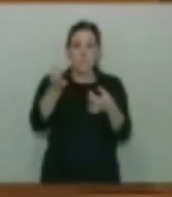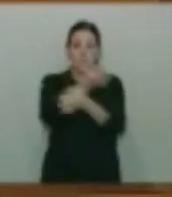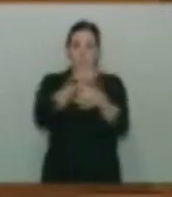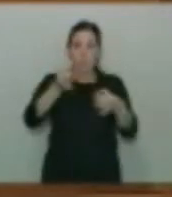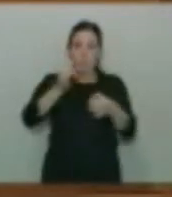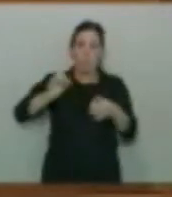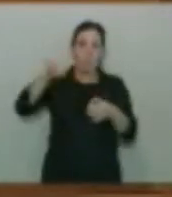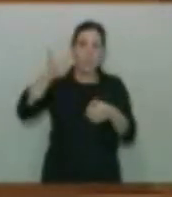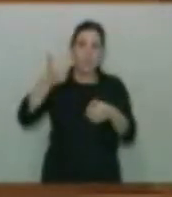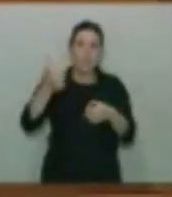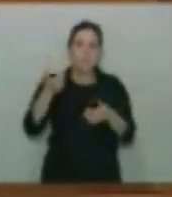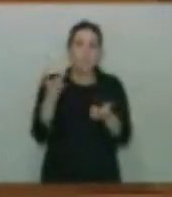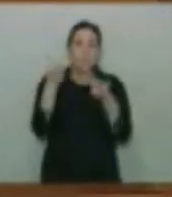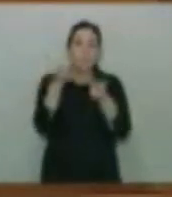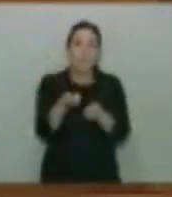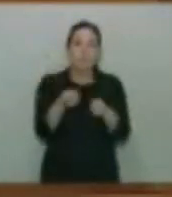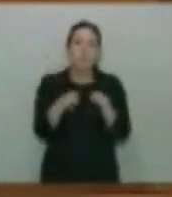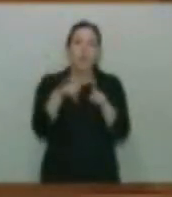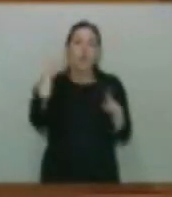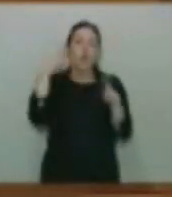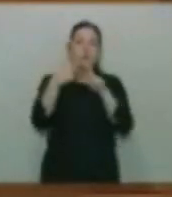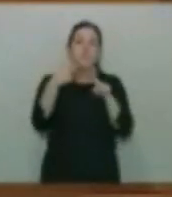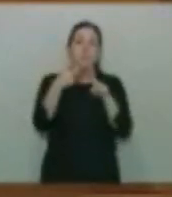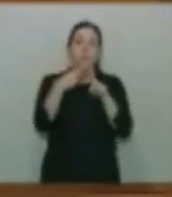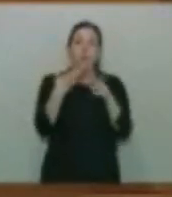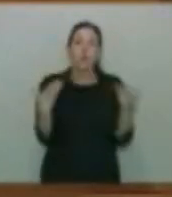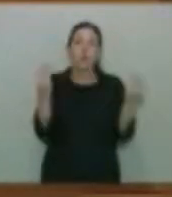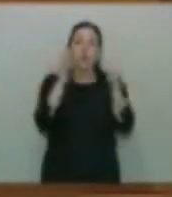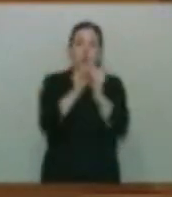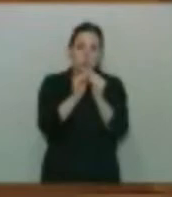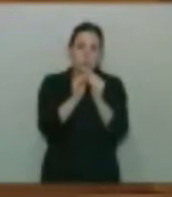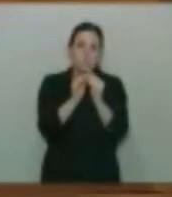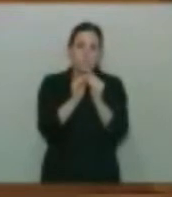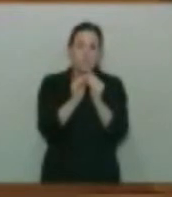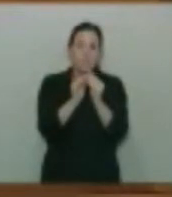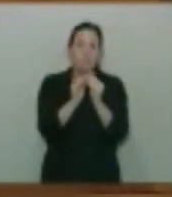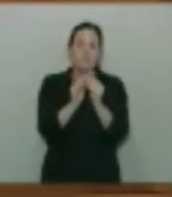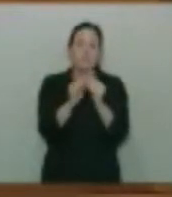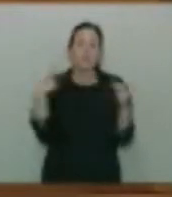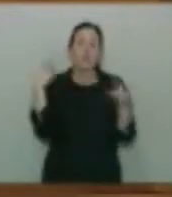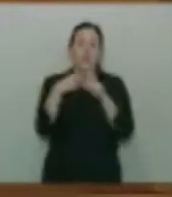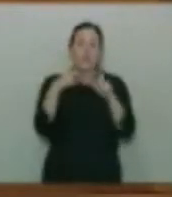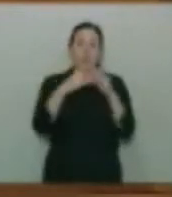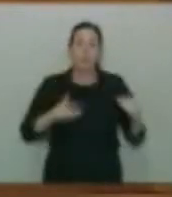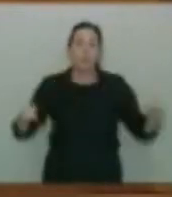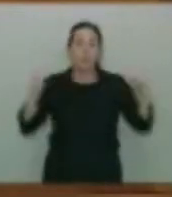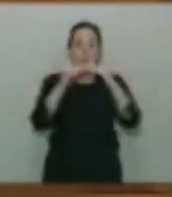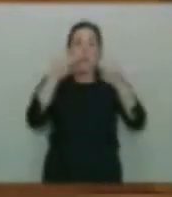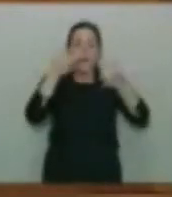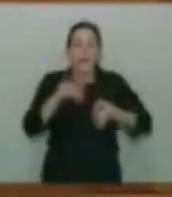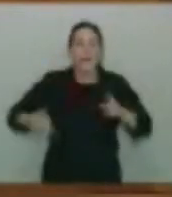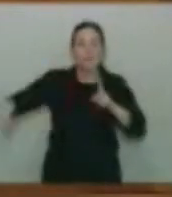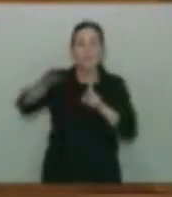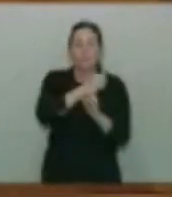doble virtud, la del objetivo concreto que buscan y la del objetivo de alcanzar la igualdad real. Por lo tanto, para nosotros